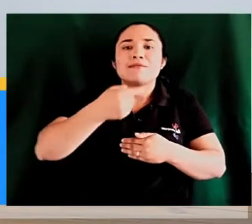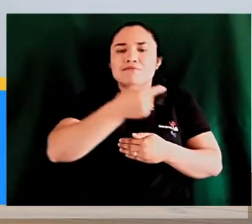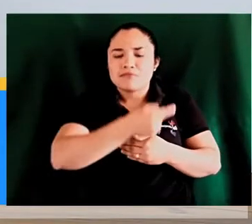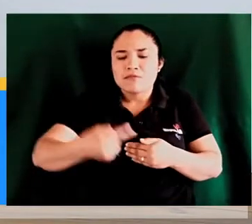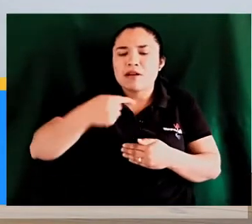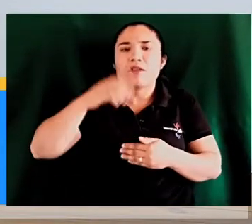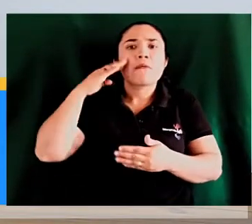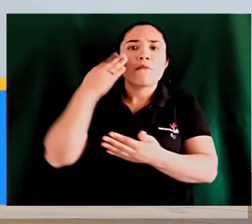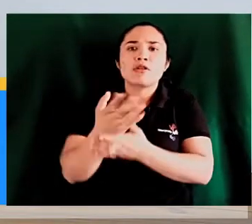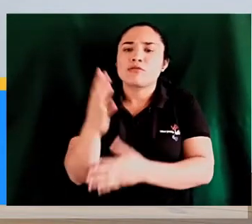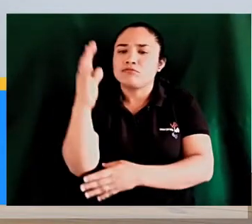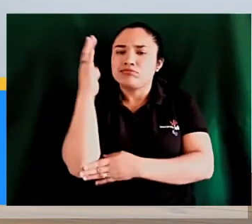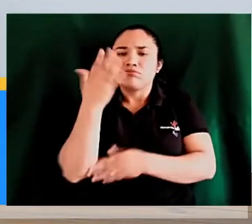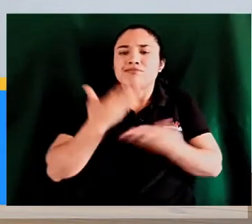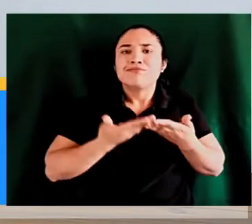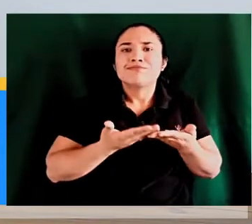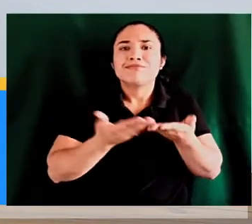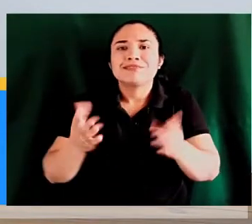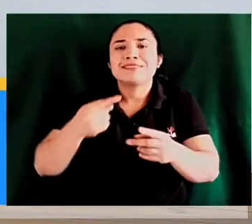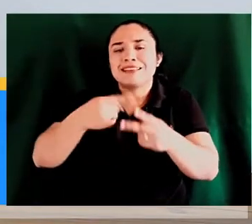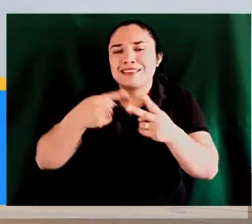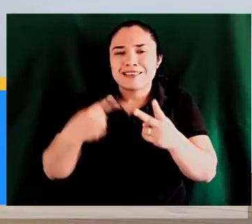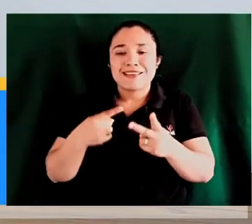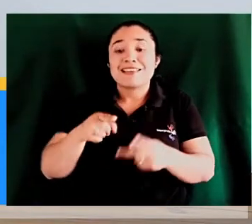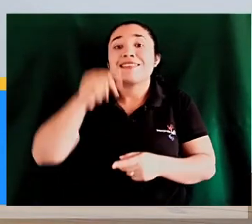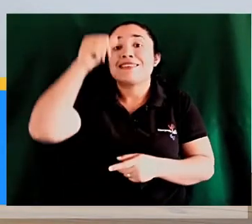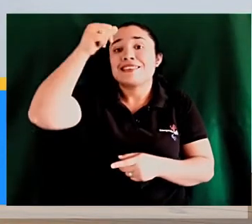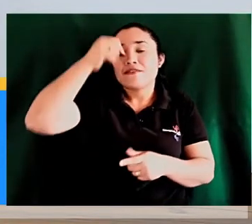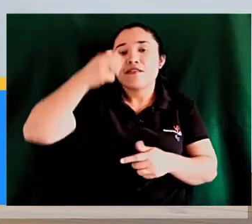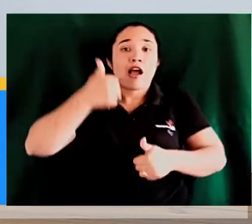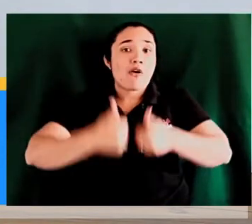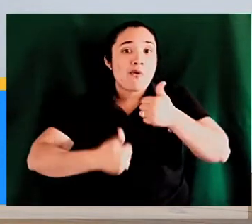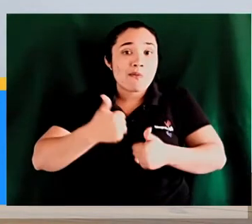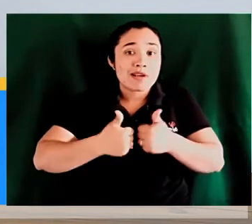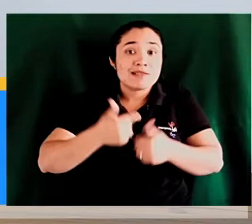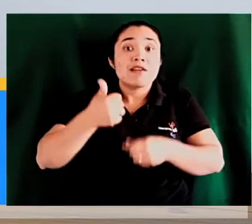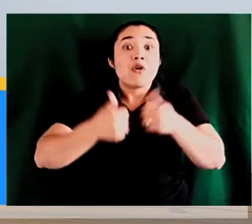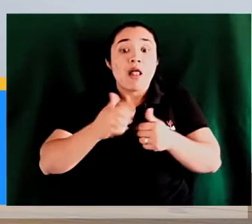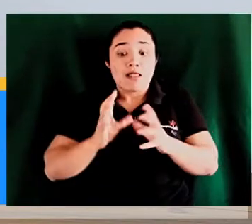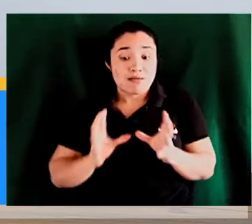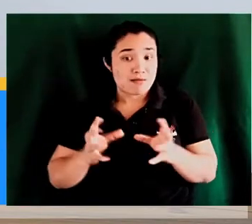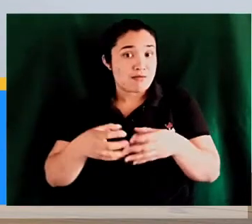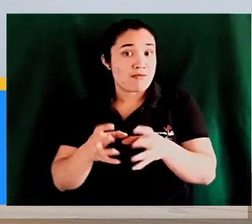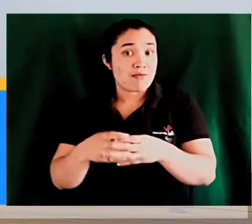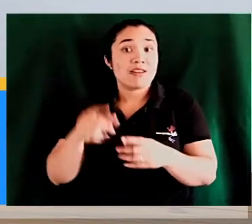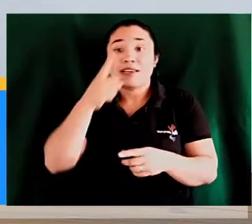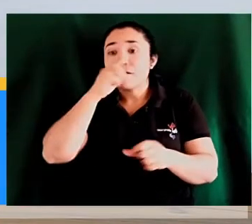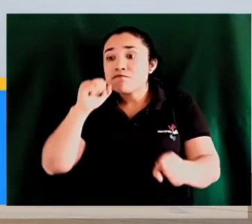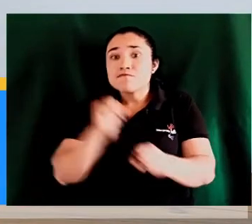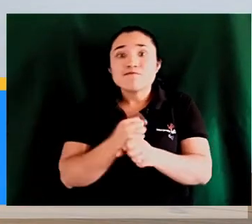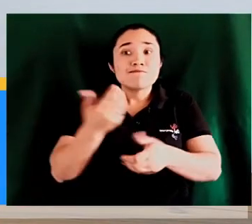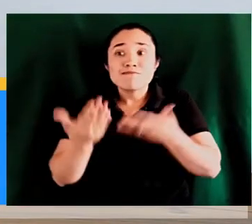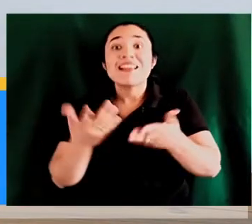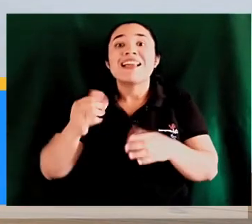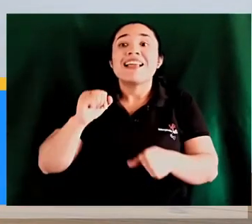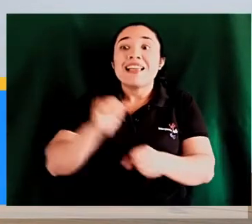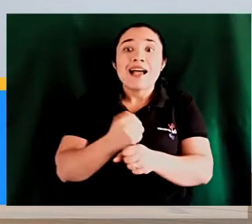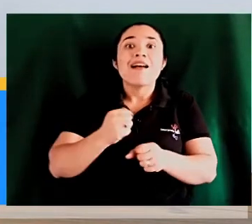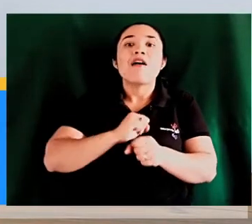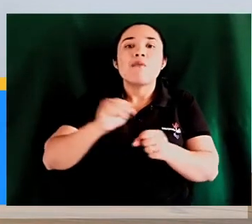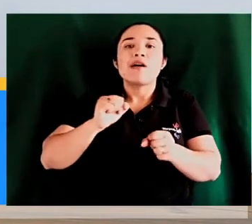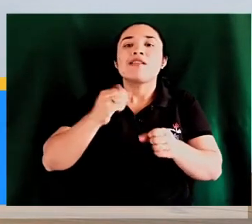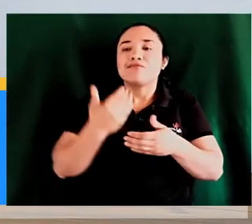a tener posteriormente una semana de presentación de dichos proyectos y es una competencia en la cual el grupo que salga victorioso